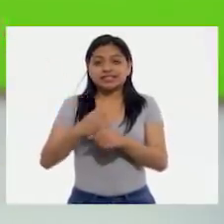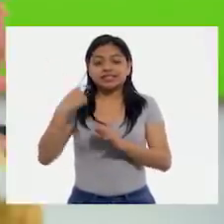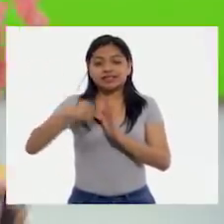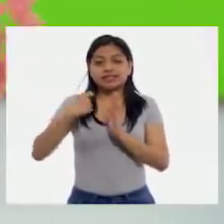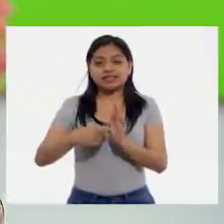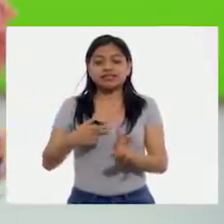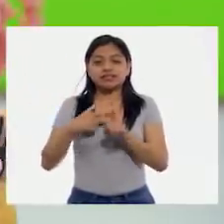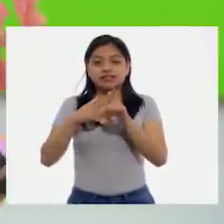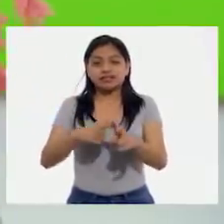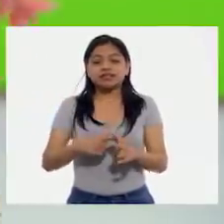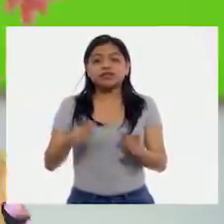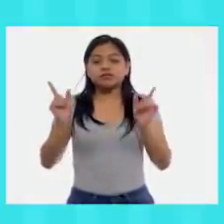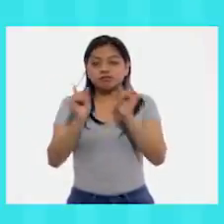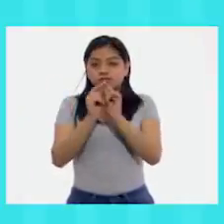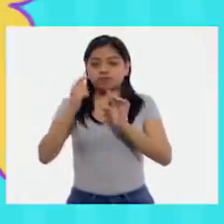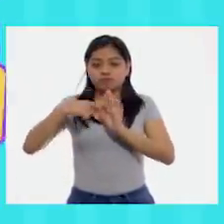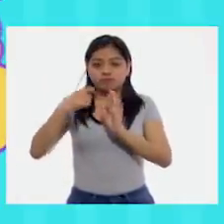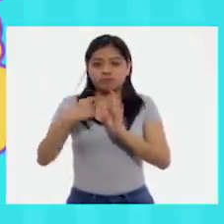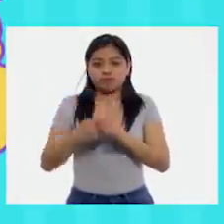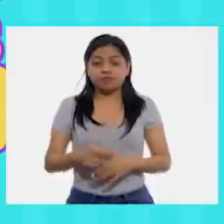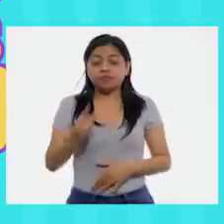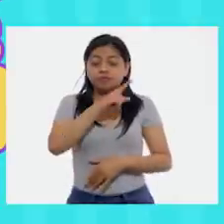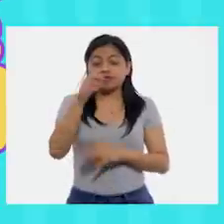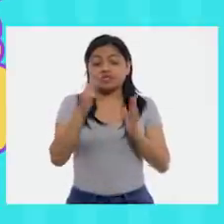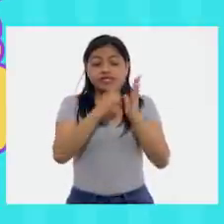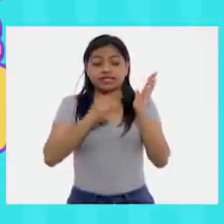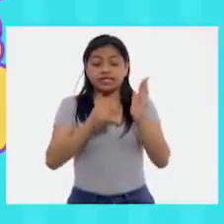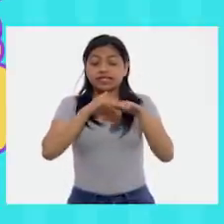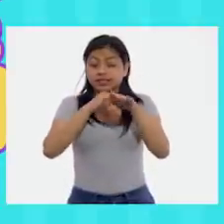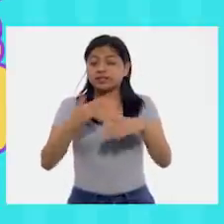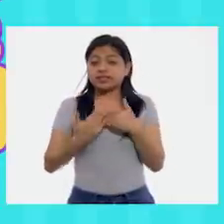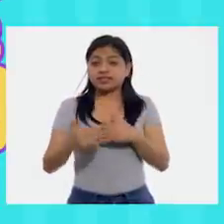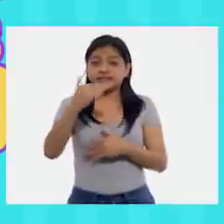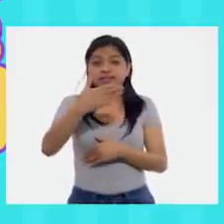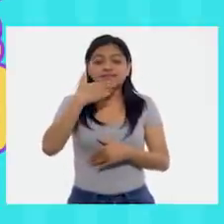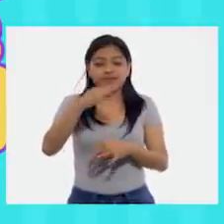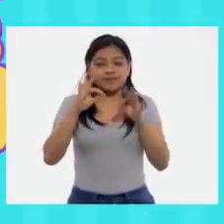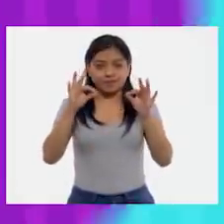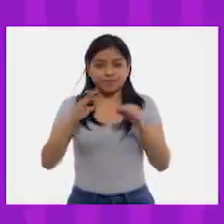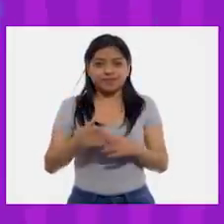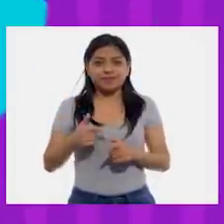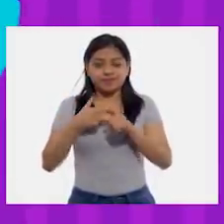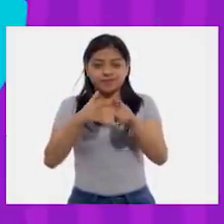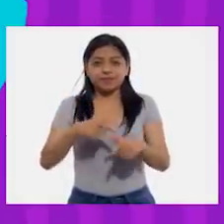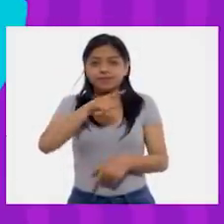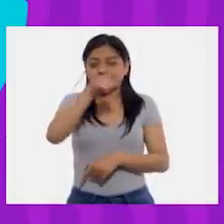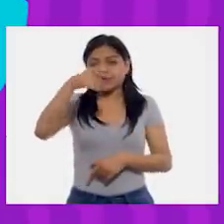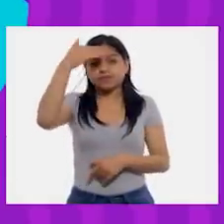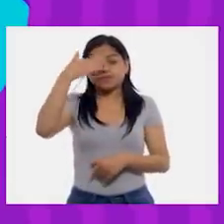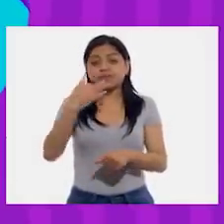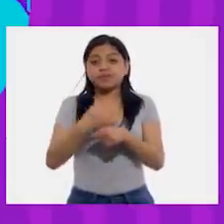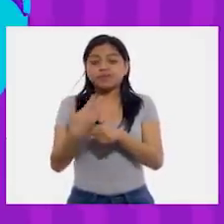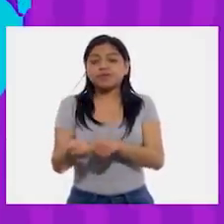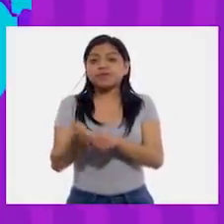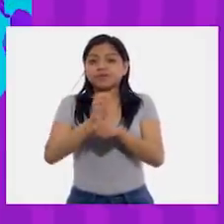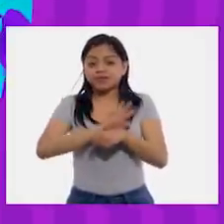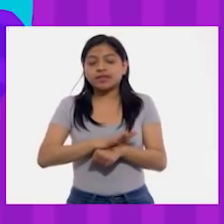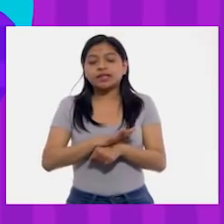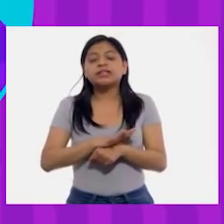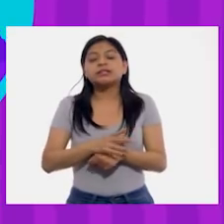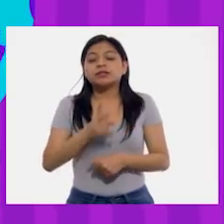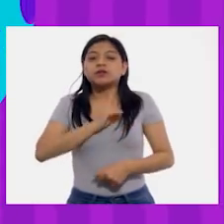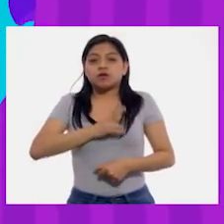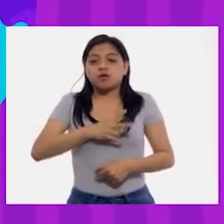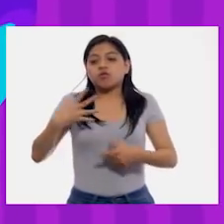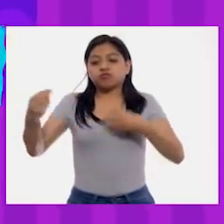un breve video. Buenas prácticas para seguir adelante. Como todos sabemos, el COVID-19 es un virus